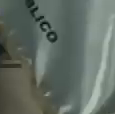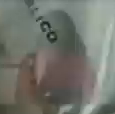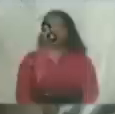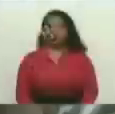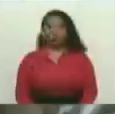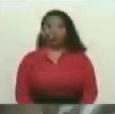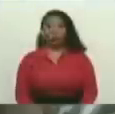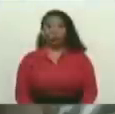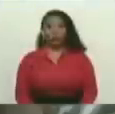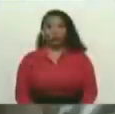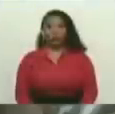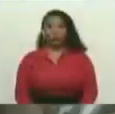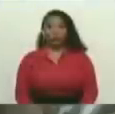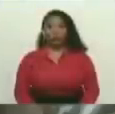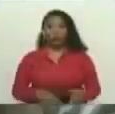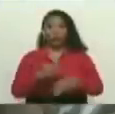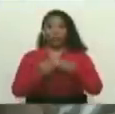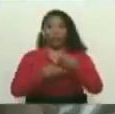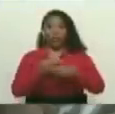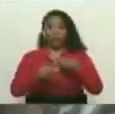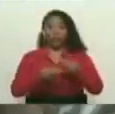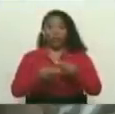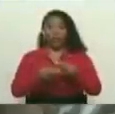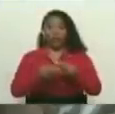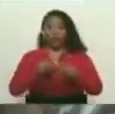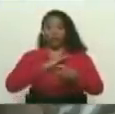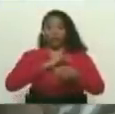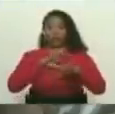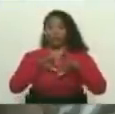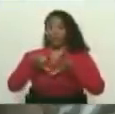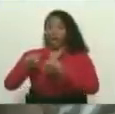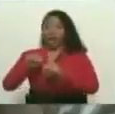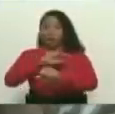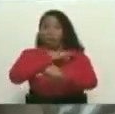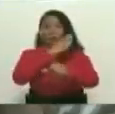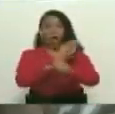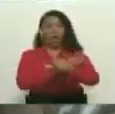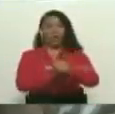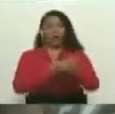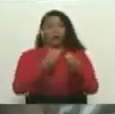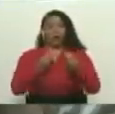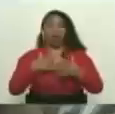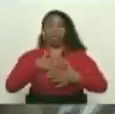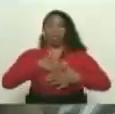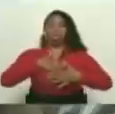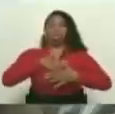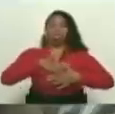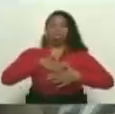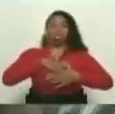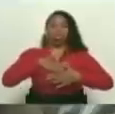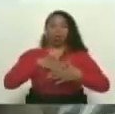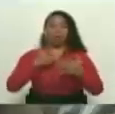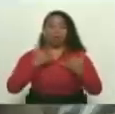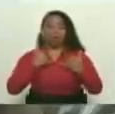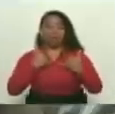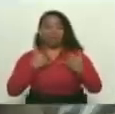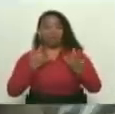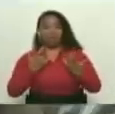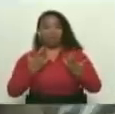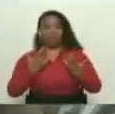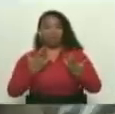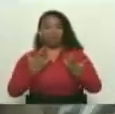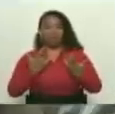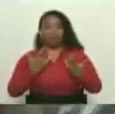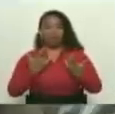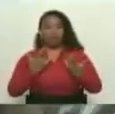de tomar el poder por asalto para satisfacer bajos instintos. En